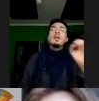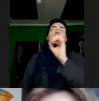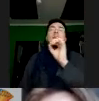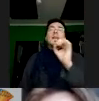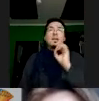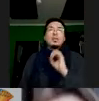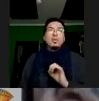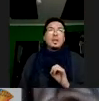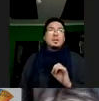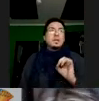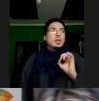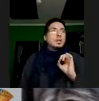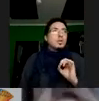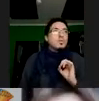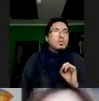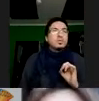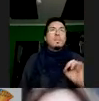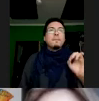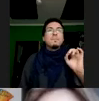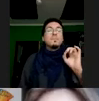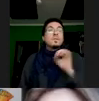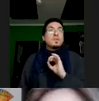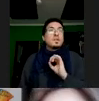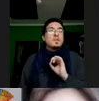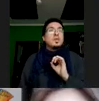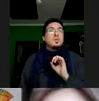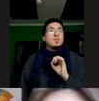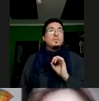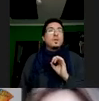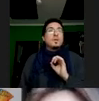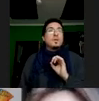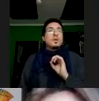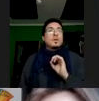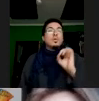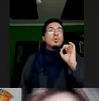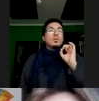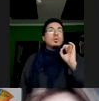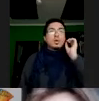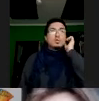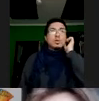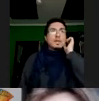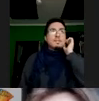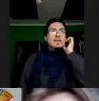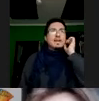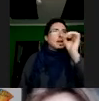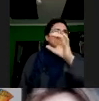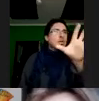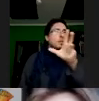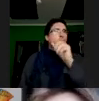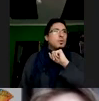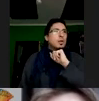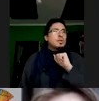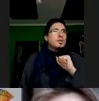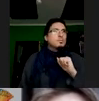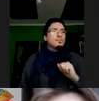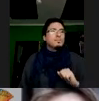ser las alturas de los muros. De eso se trata, chiquillos. ¿Alguna consulta? ¿Queda claro el tema de